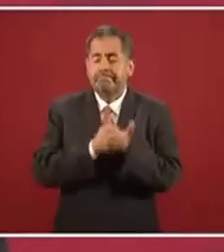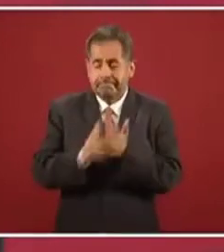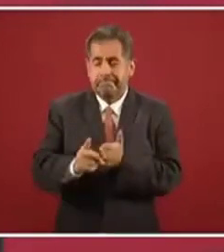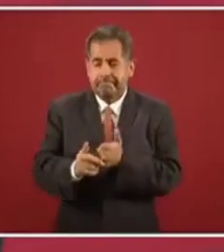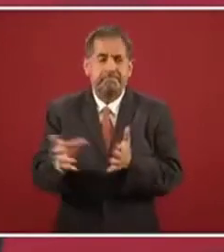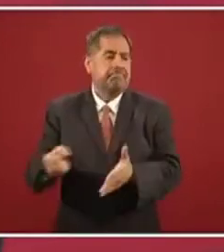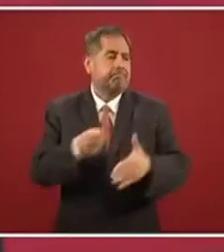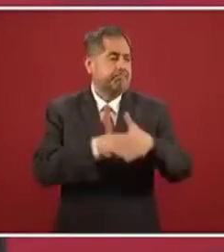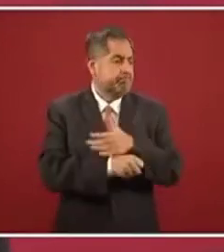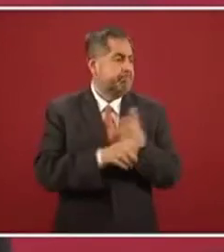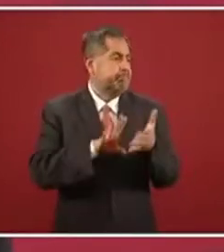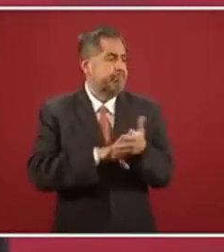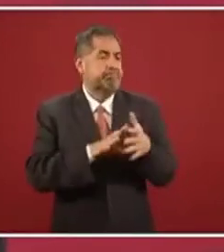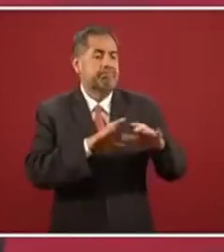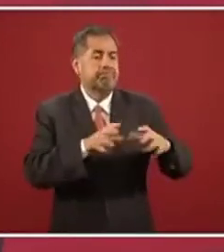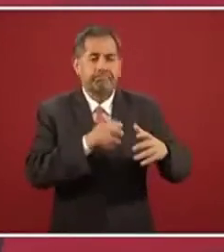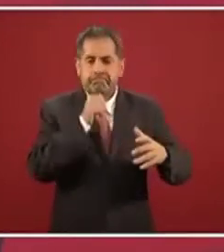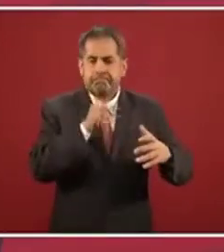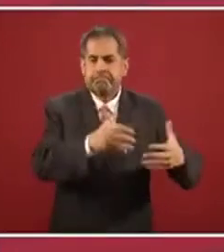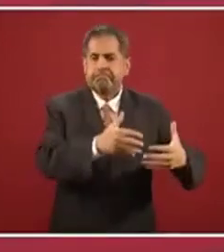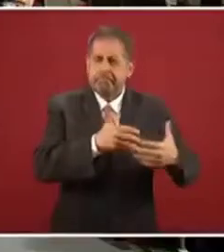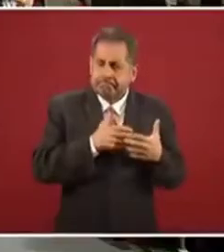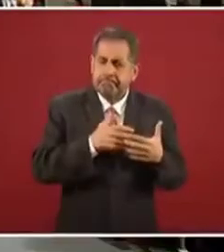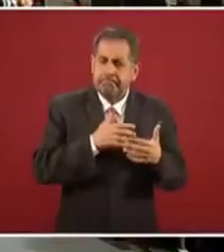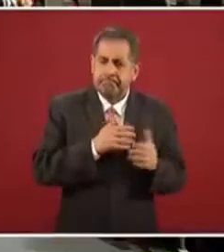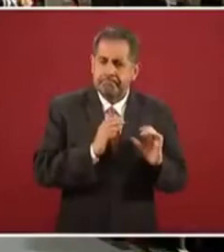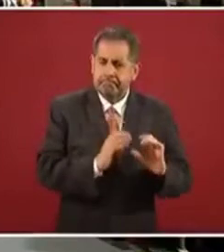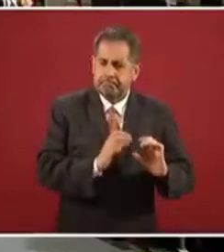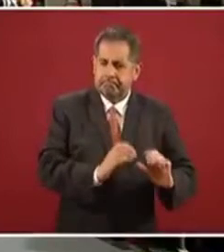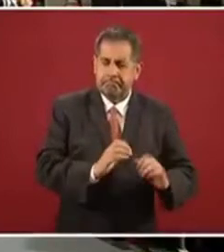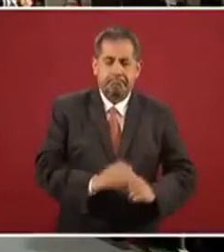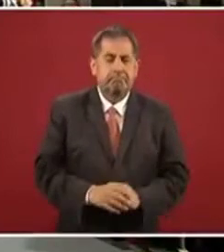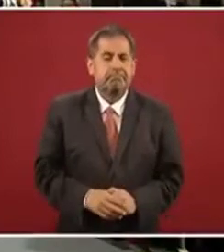Y tenemos que ser congruentes con ese derecho. Gracias.